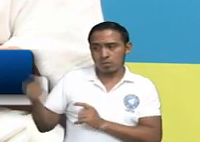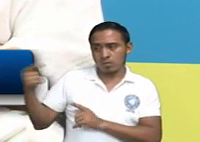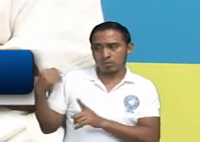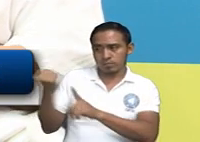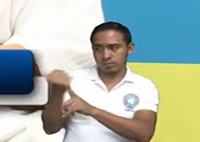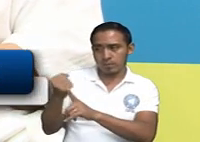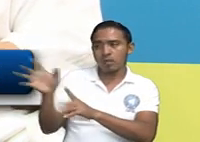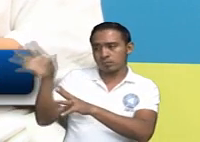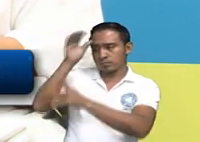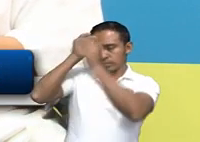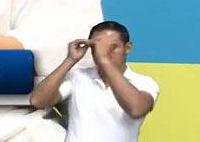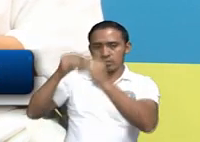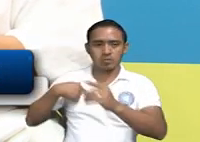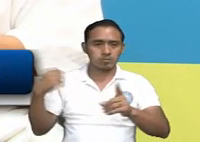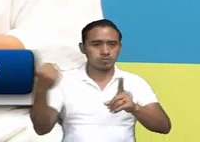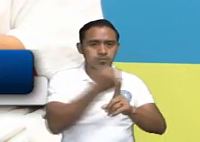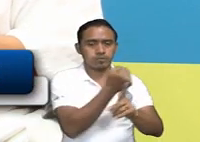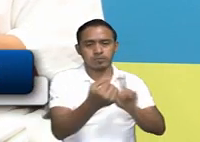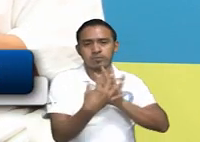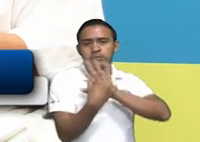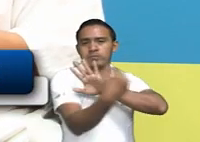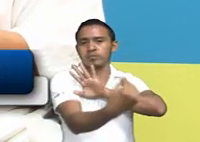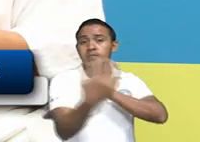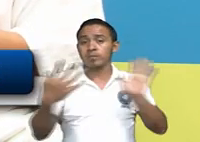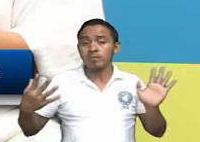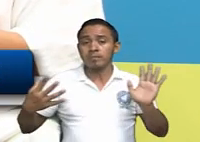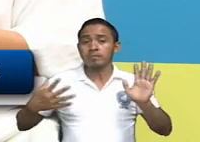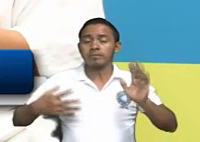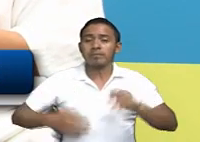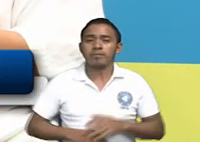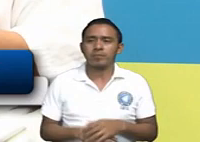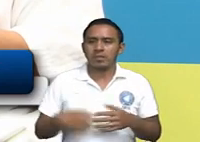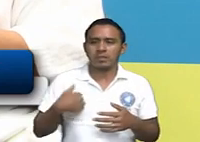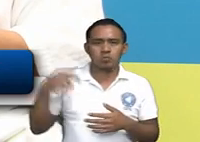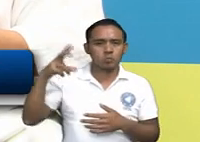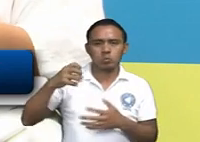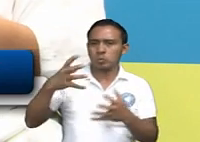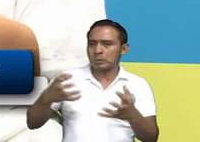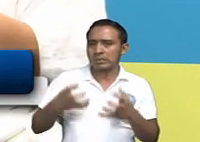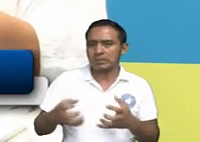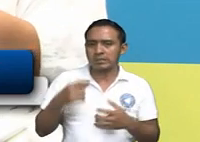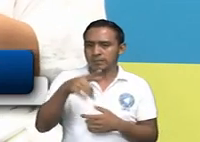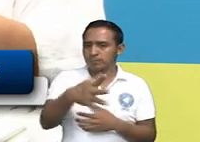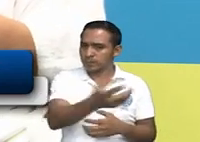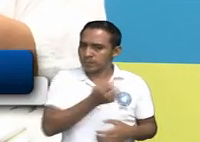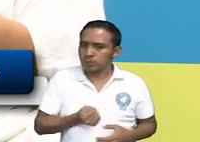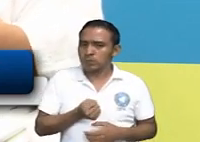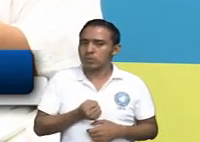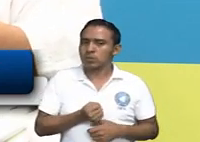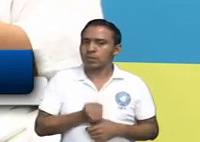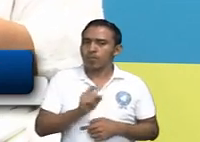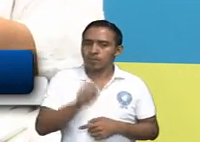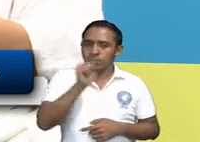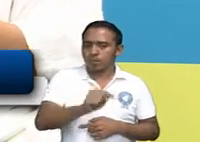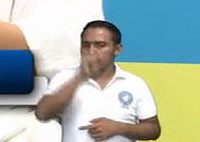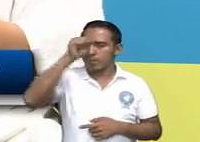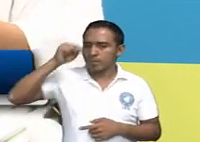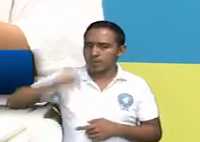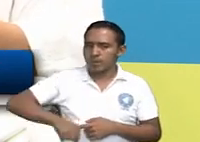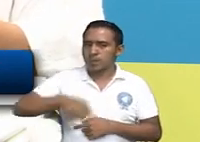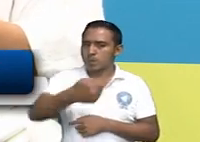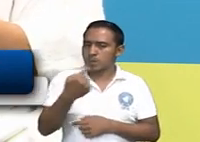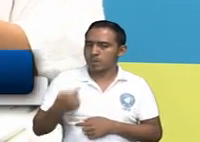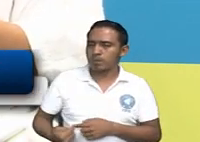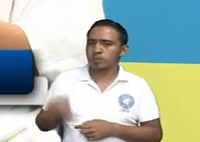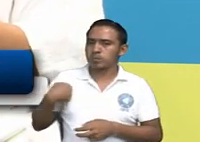no es correcto. O parte de su sexualidad es, si no quiere a aquella persona, yo la fuerzo a tener